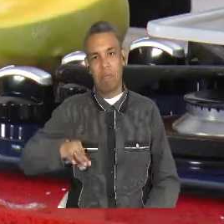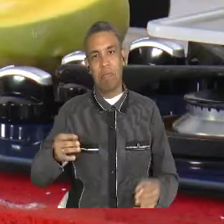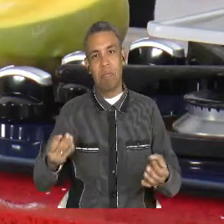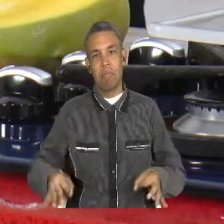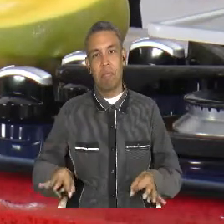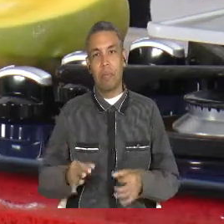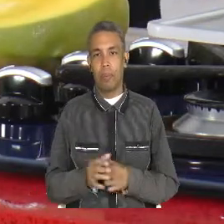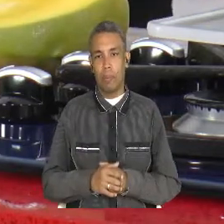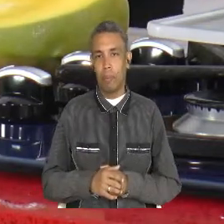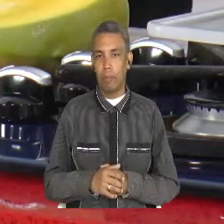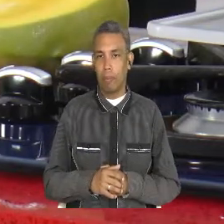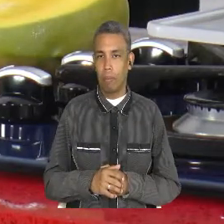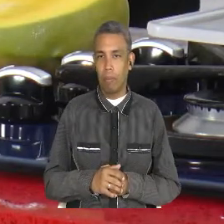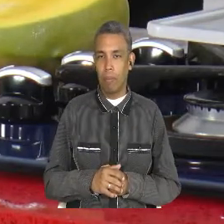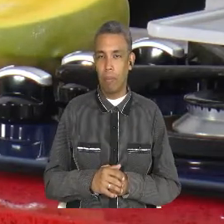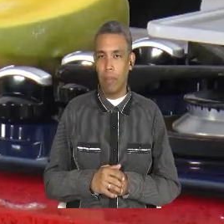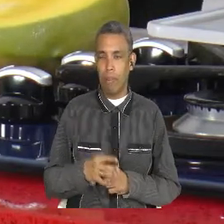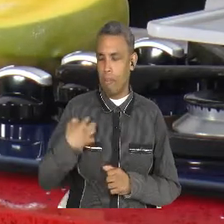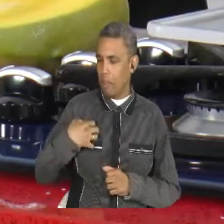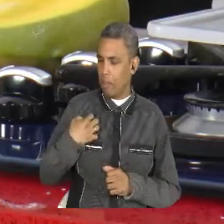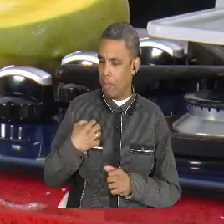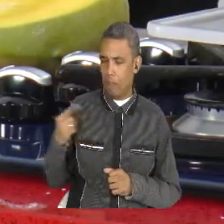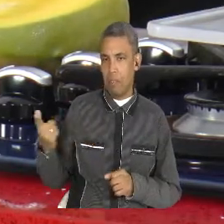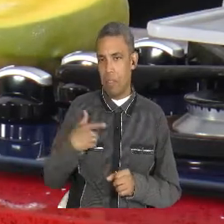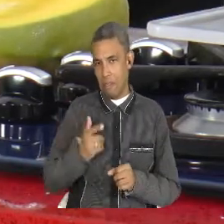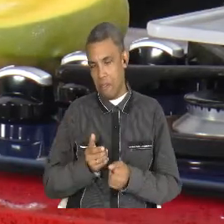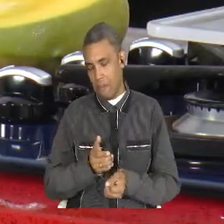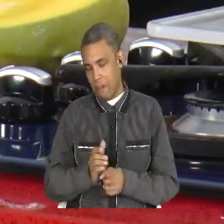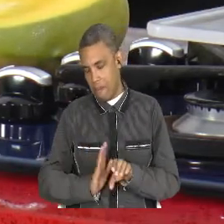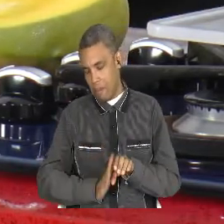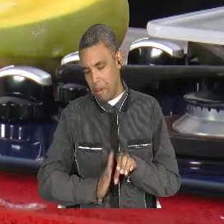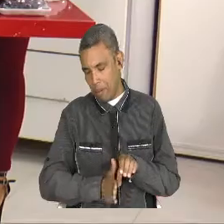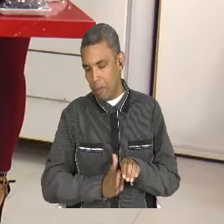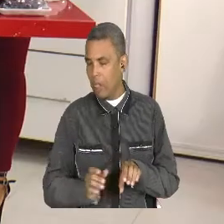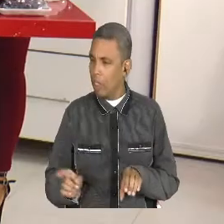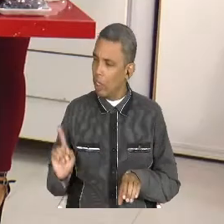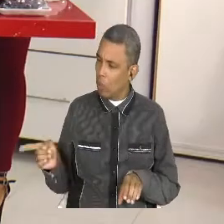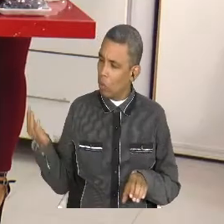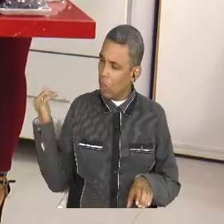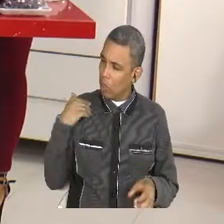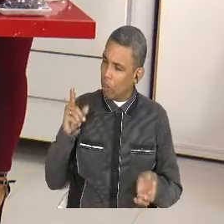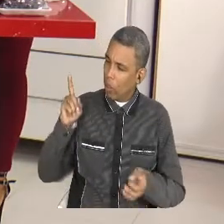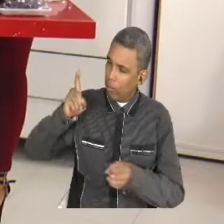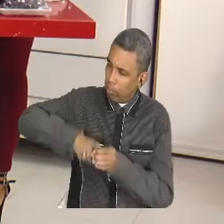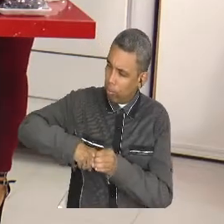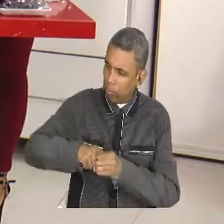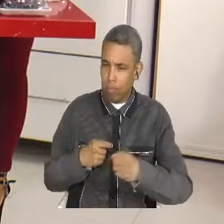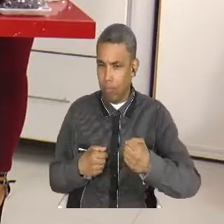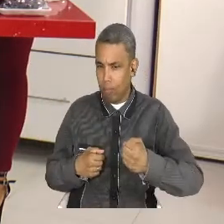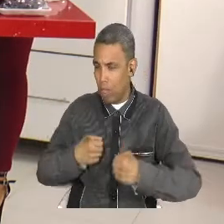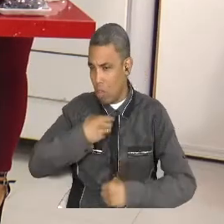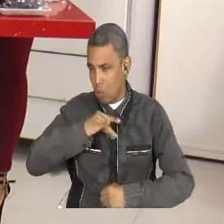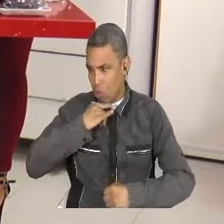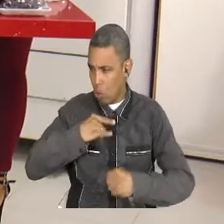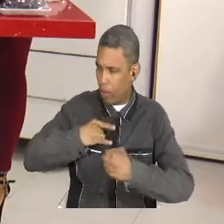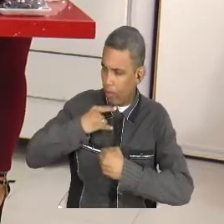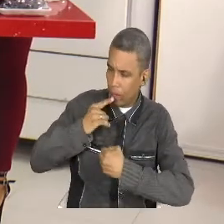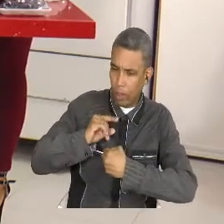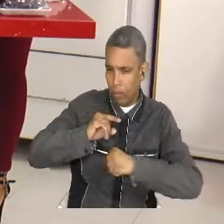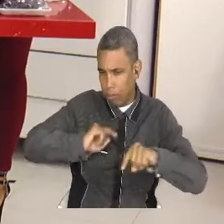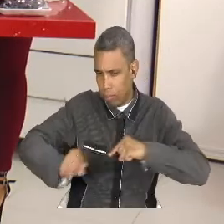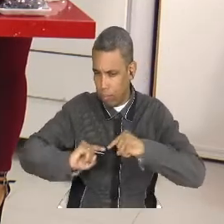lleva usted en a su inquilino de la Plaza de Torcoroma? En la Plaza de Mercado Torcoroma yo llevo cerca de 30 años. Ajá. Es